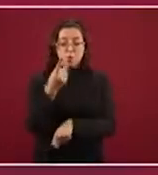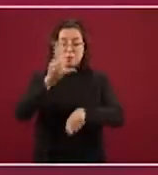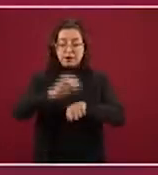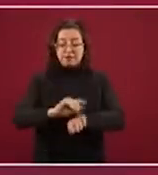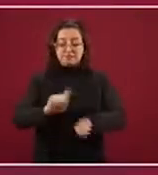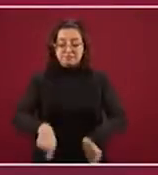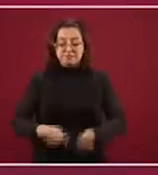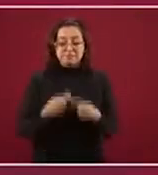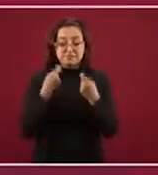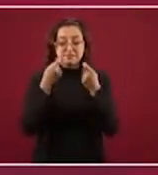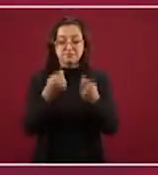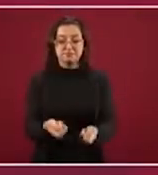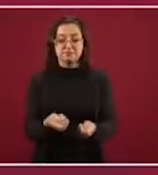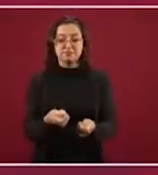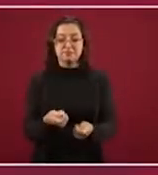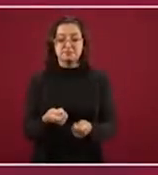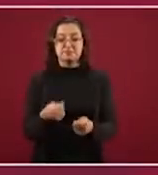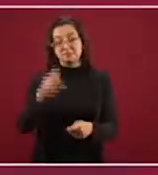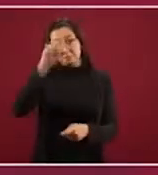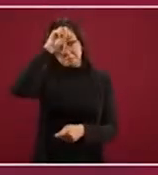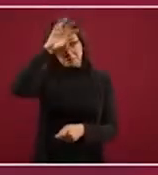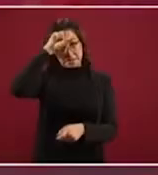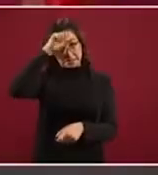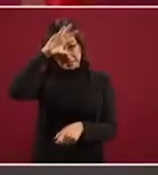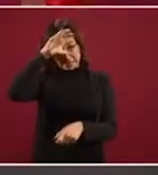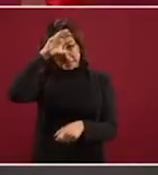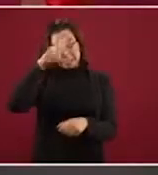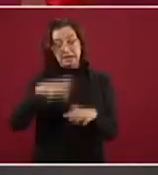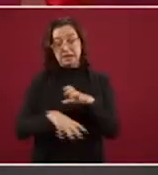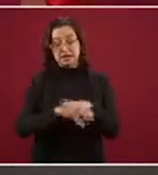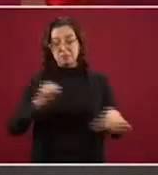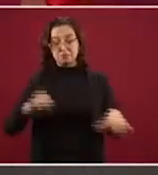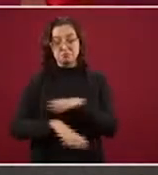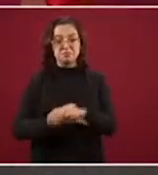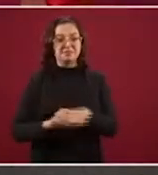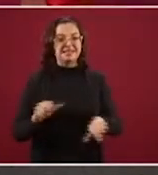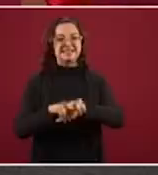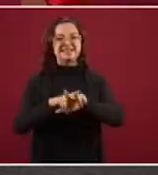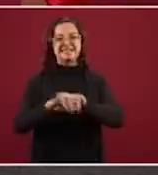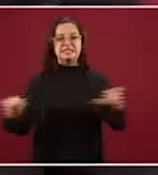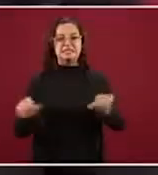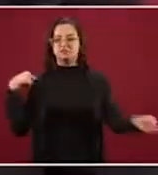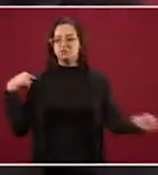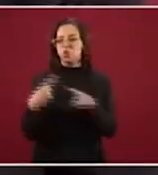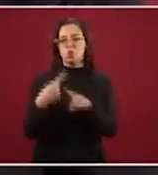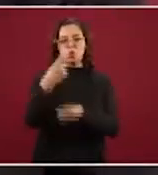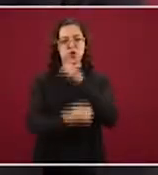para la explotación minera en todo el año.